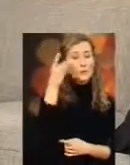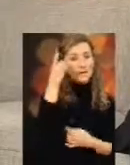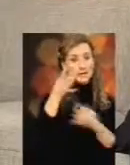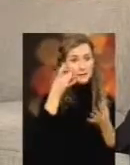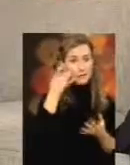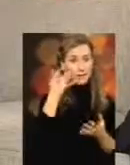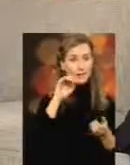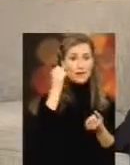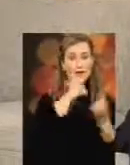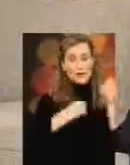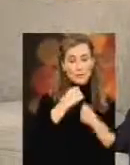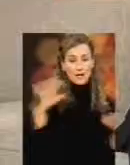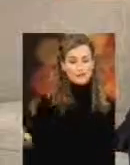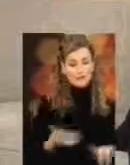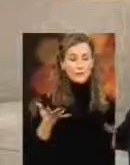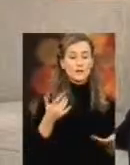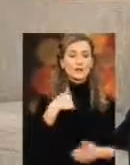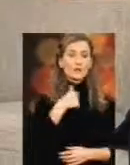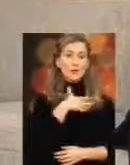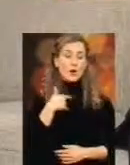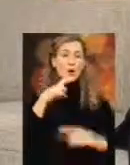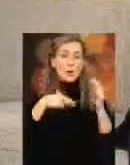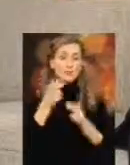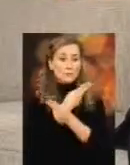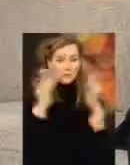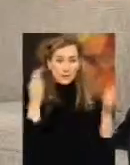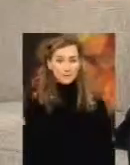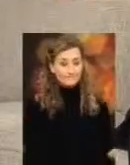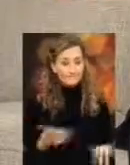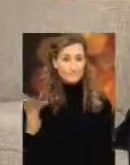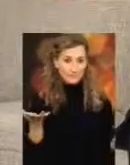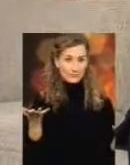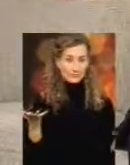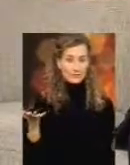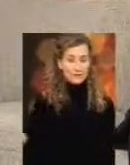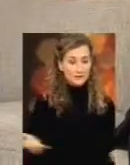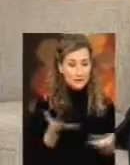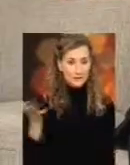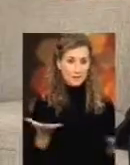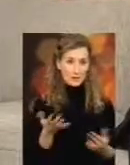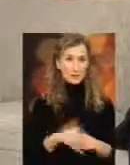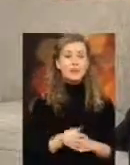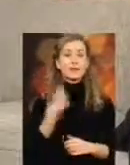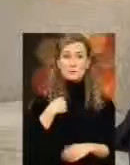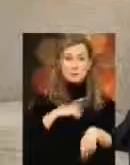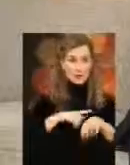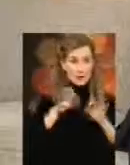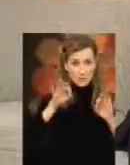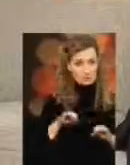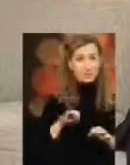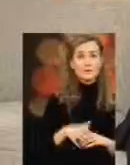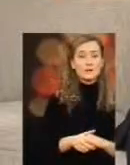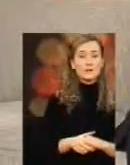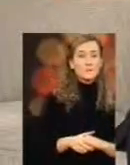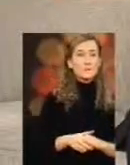económica y por eso estamos dando un impulso a las obras públicas que no tienen precedentes. Y sé también al